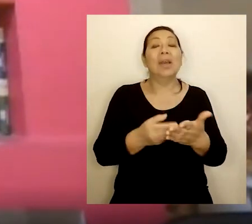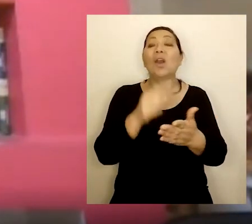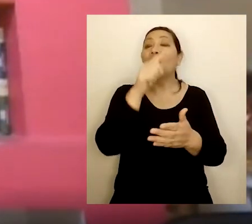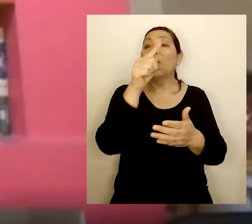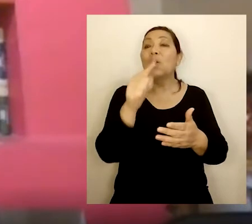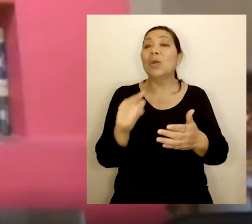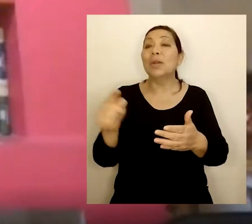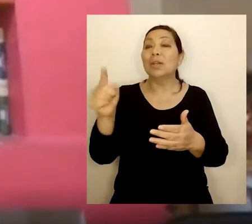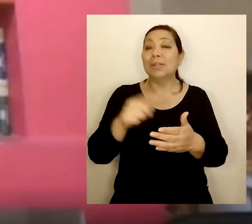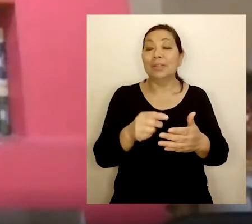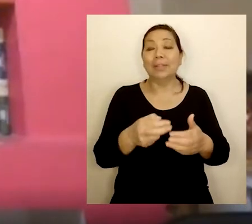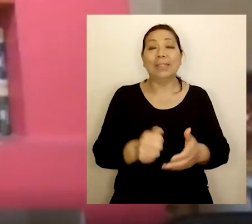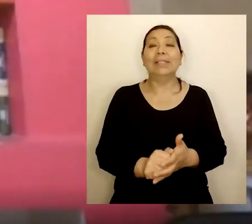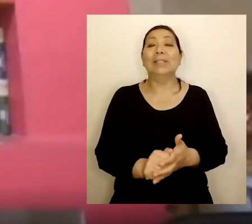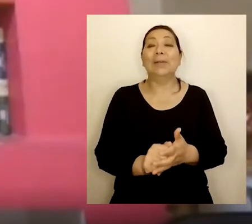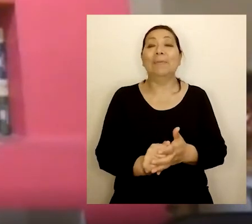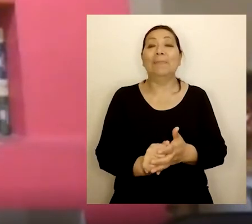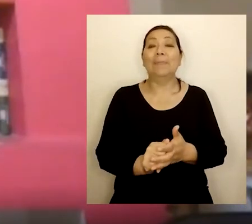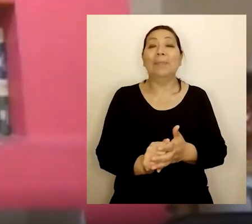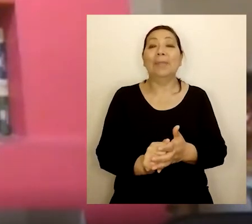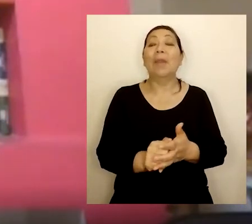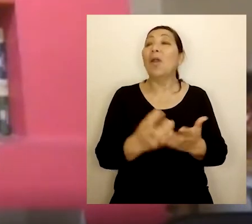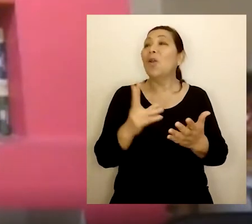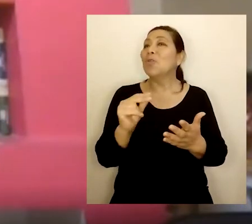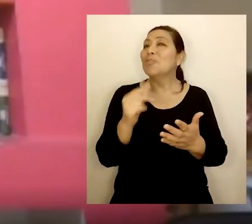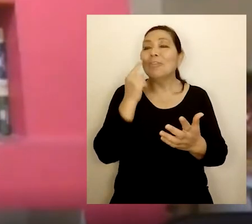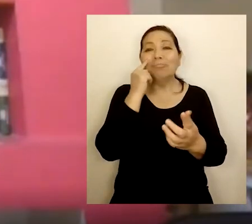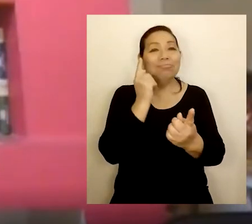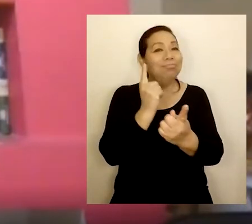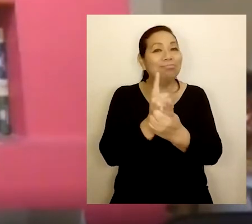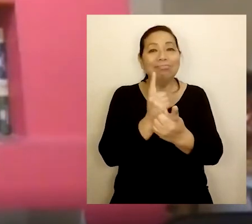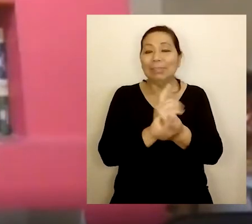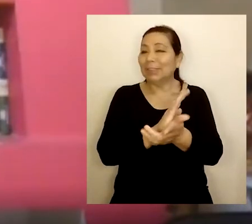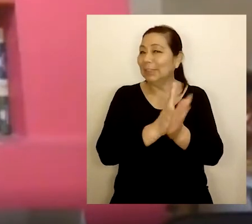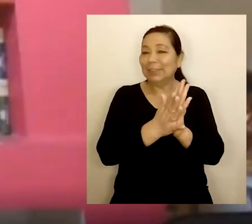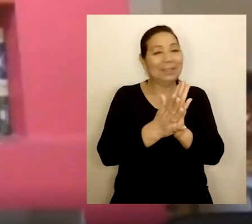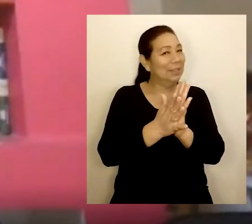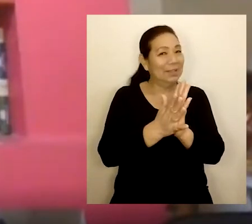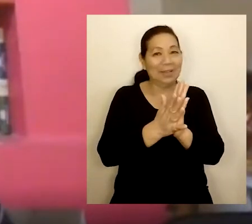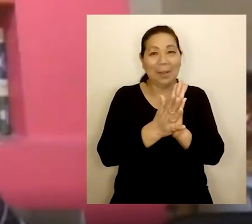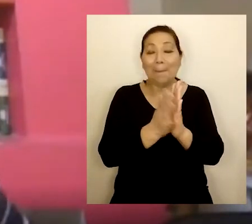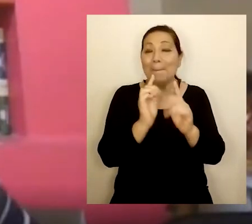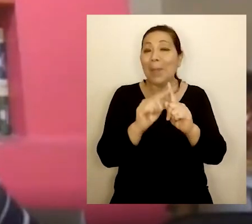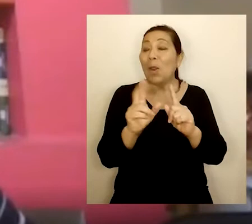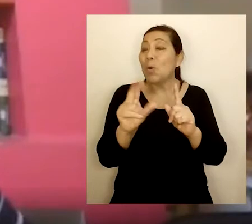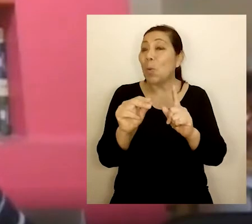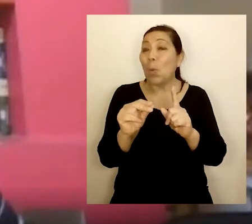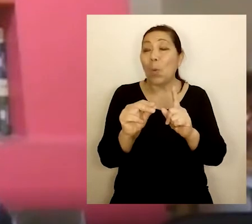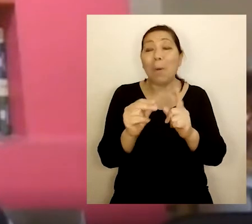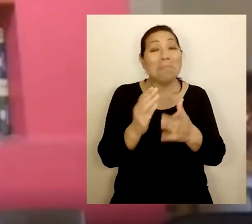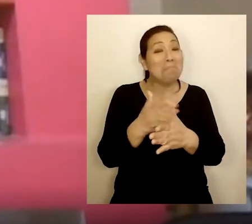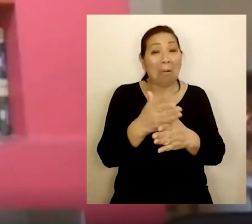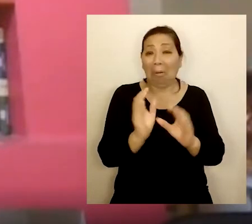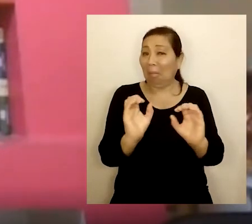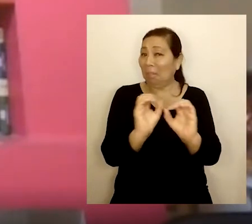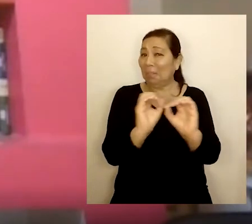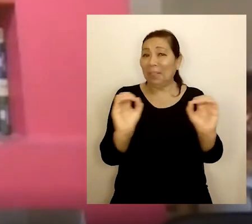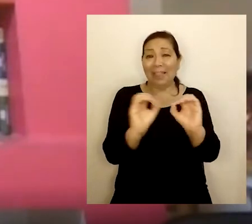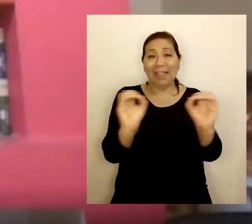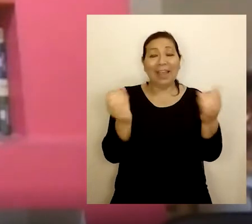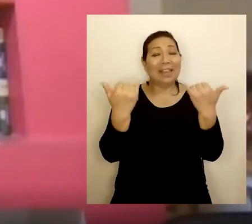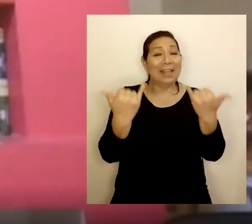declarando nula el acta de infracción. Y no se consideró que mi patrocinado no había